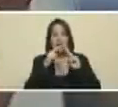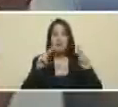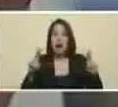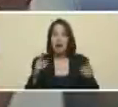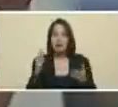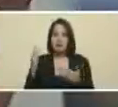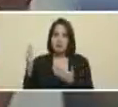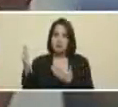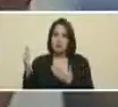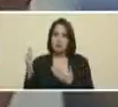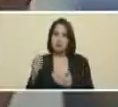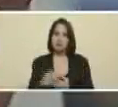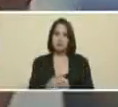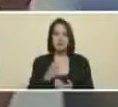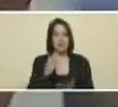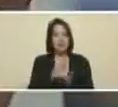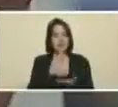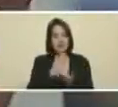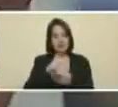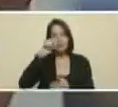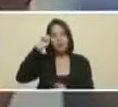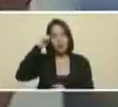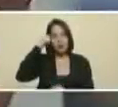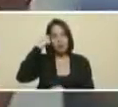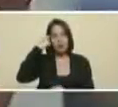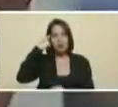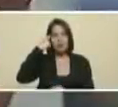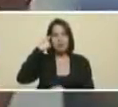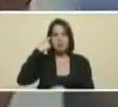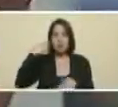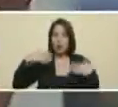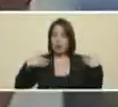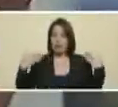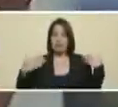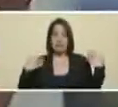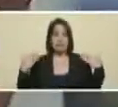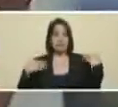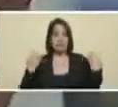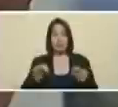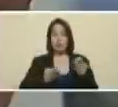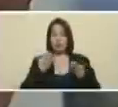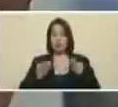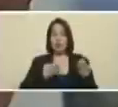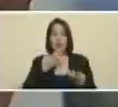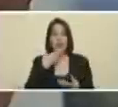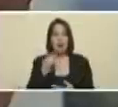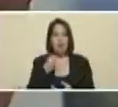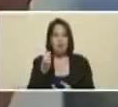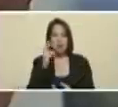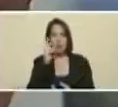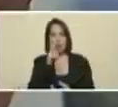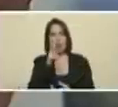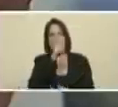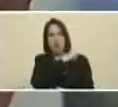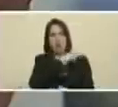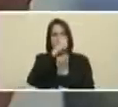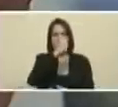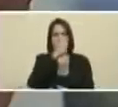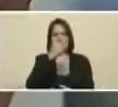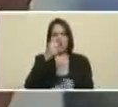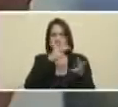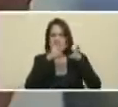una palabra de revolución. Siempre lo recuerdo. Muy emocionante para la juventud entonces ver a un jefe